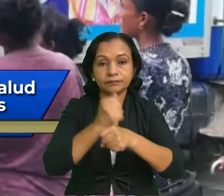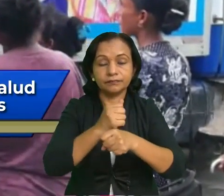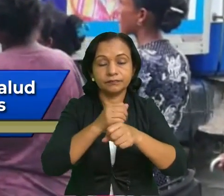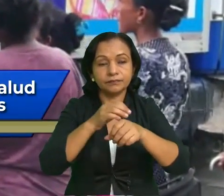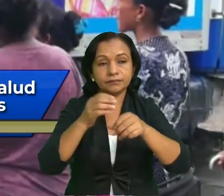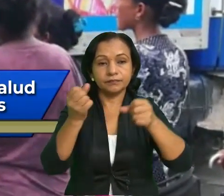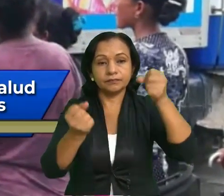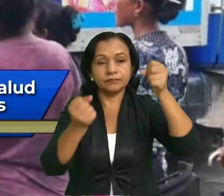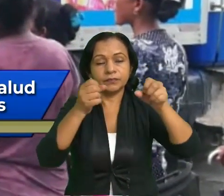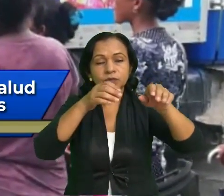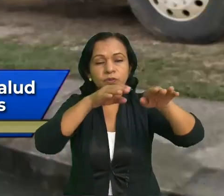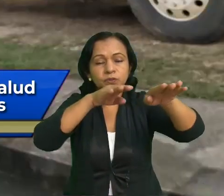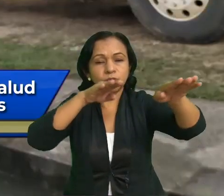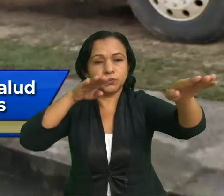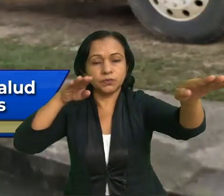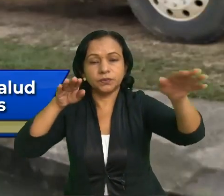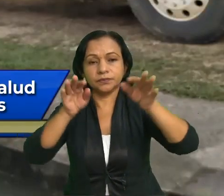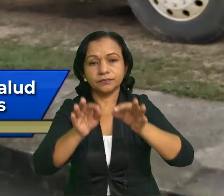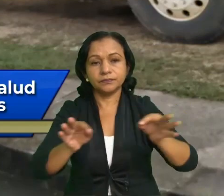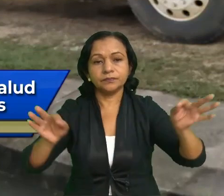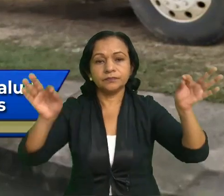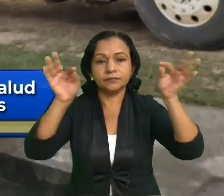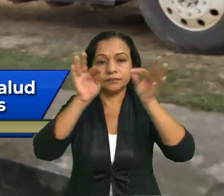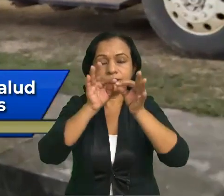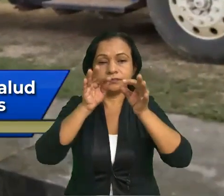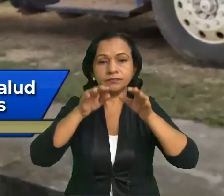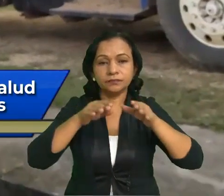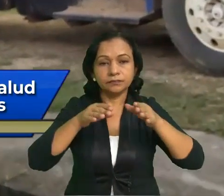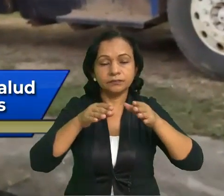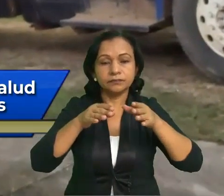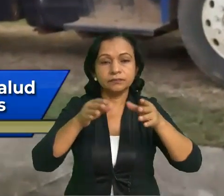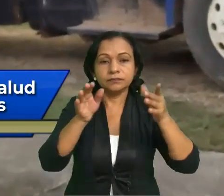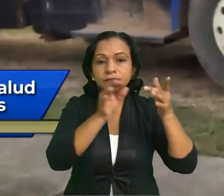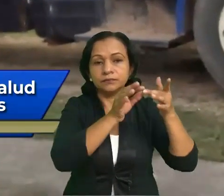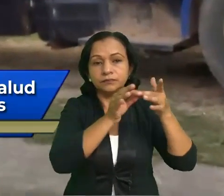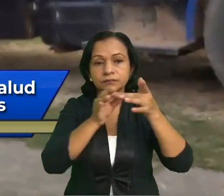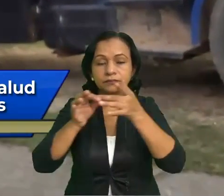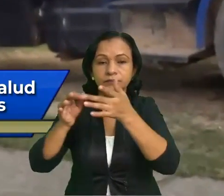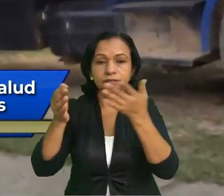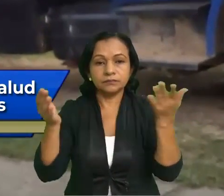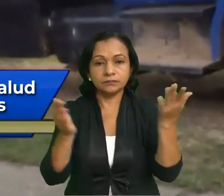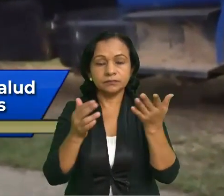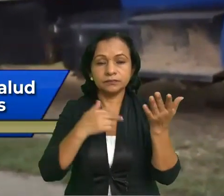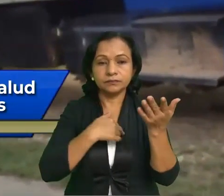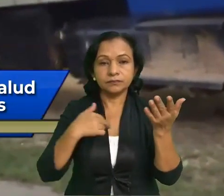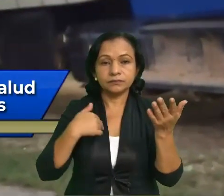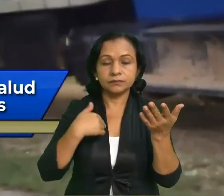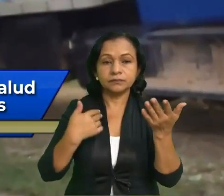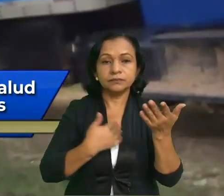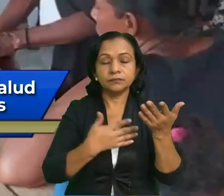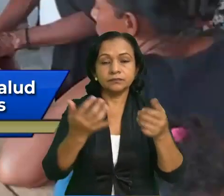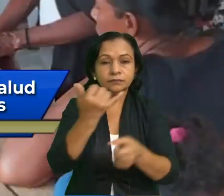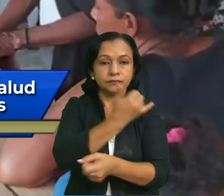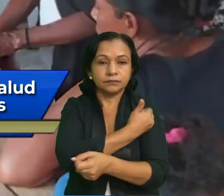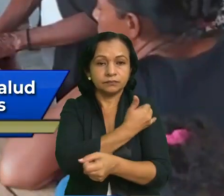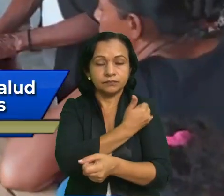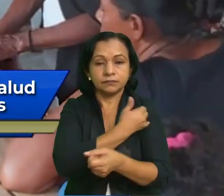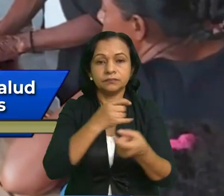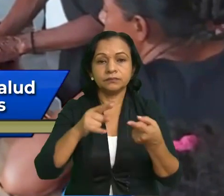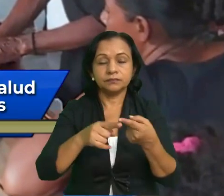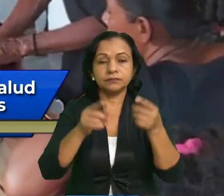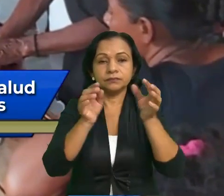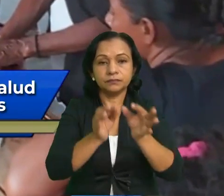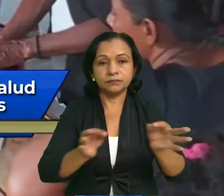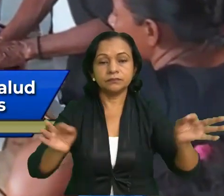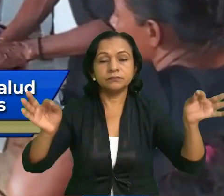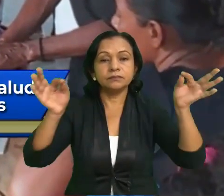tenido una respuesta importante a través de la movilización de especialistas también dentro de lo que es mi hospital en tu comunidad y eso es muy importante